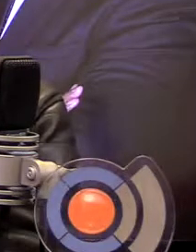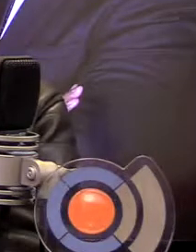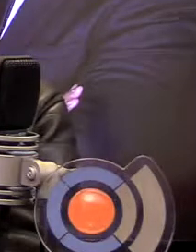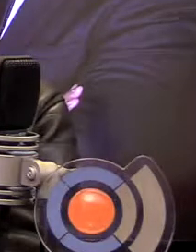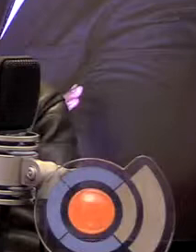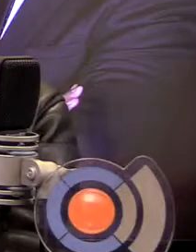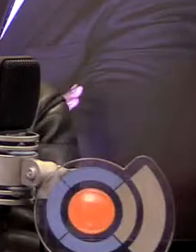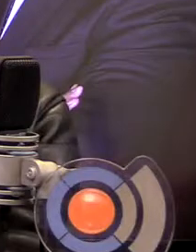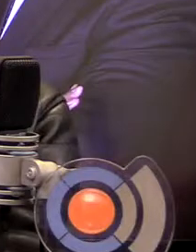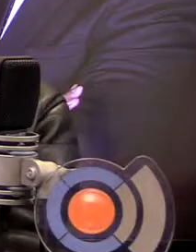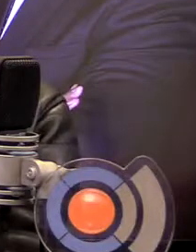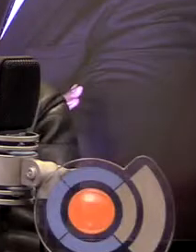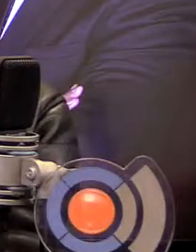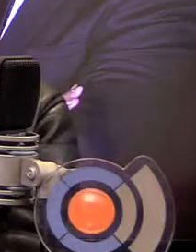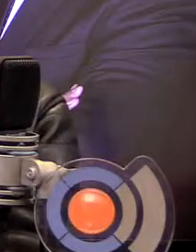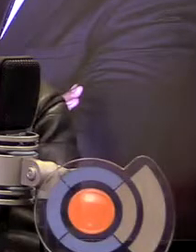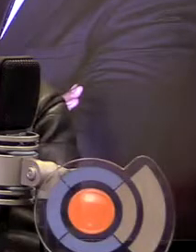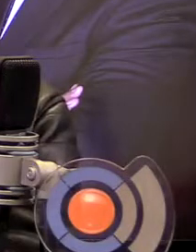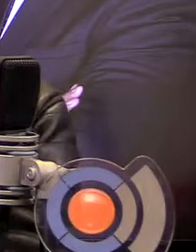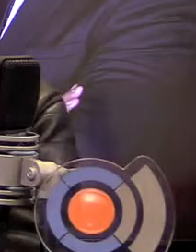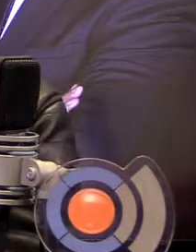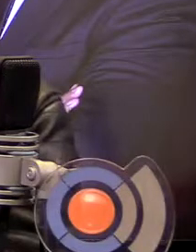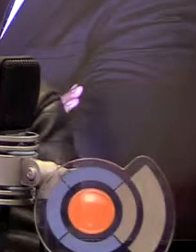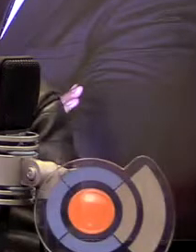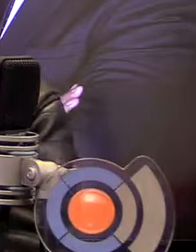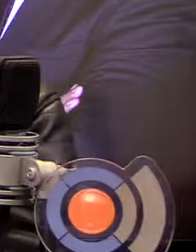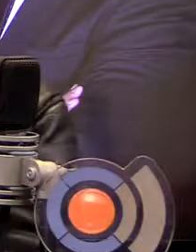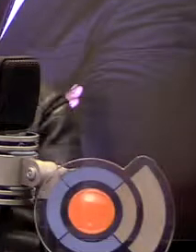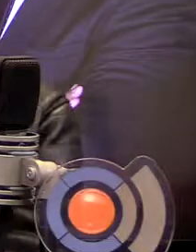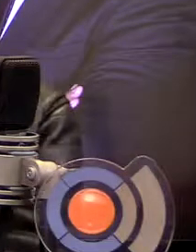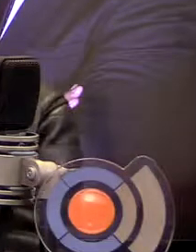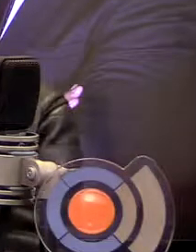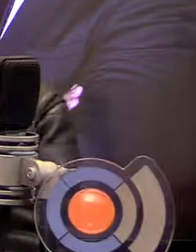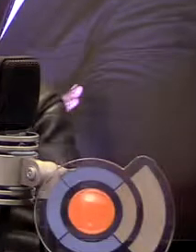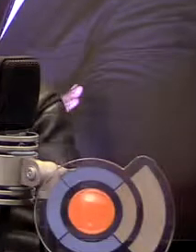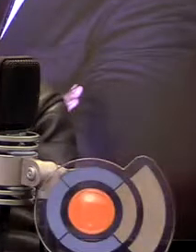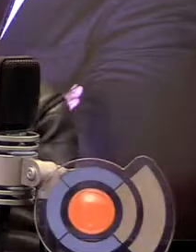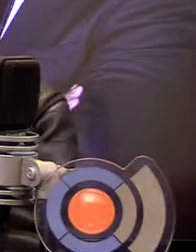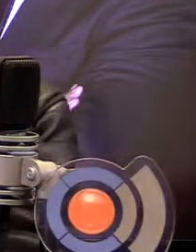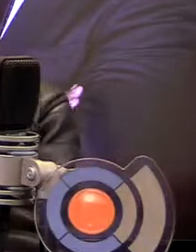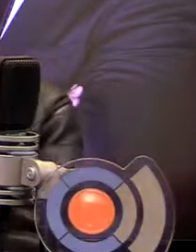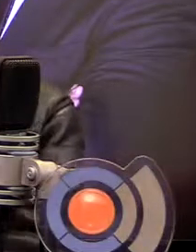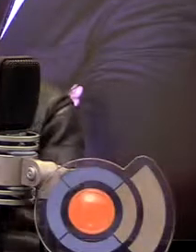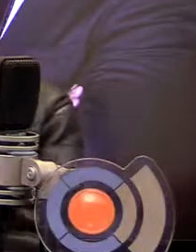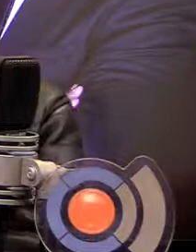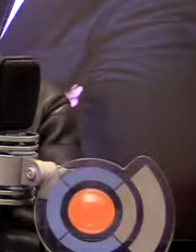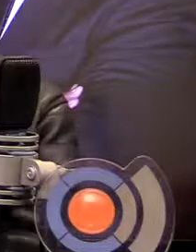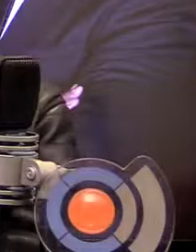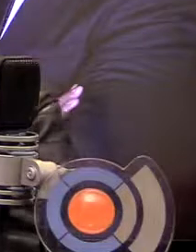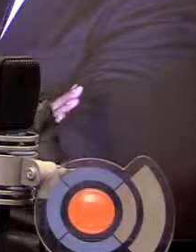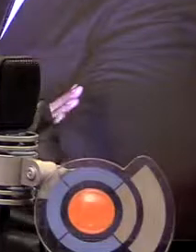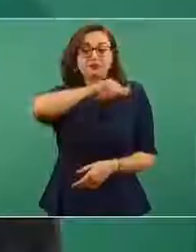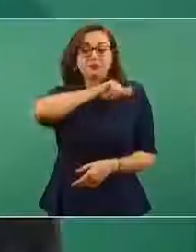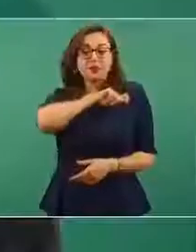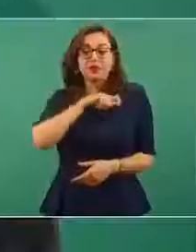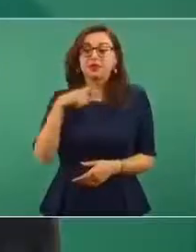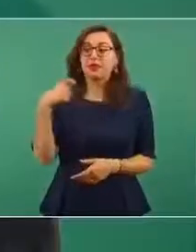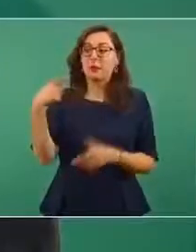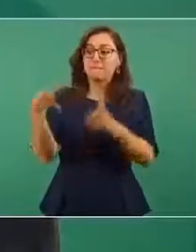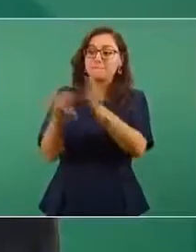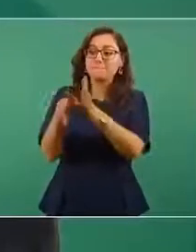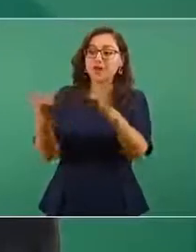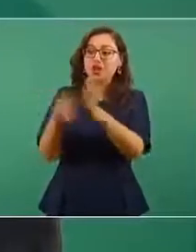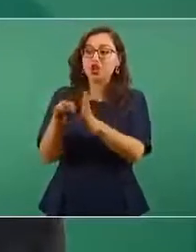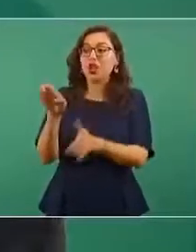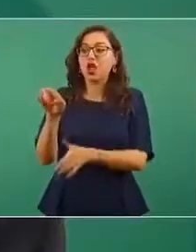entonces hable el presidente dice que siempre han respetado defendió a las mujeres no lo digo yo escuché la que